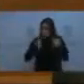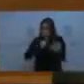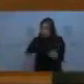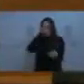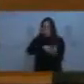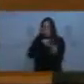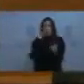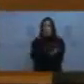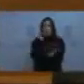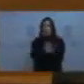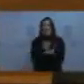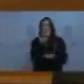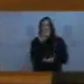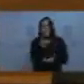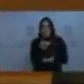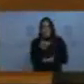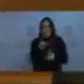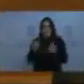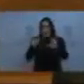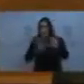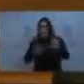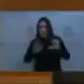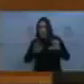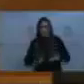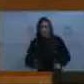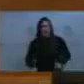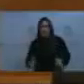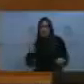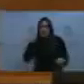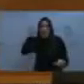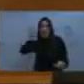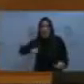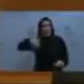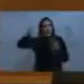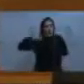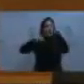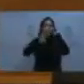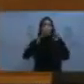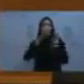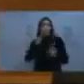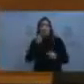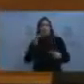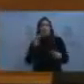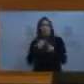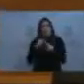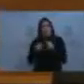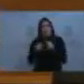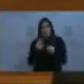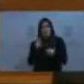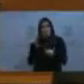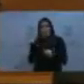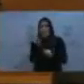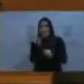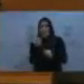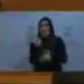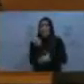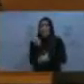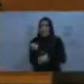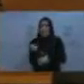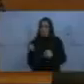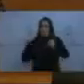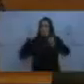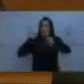tal, como parte de este marco mentira integral. Y bien, yo lo tengo que decir, solamente el Partido Popular se